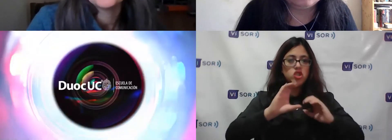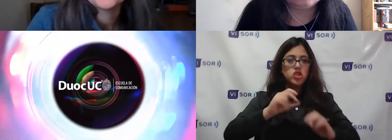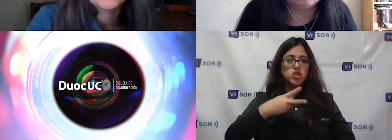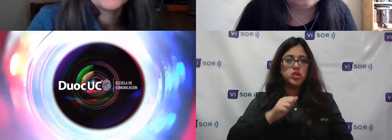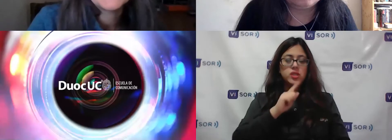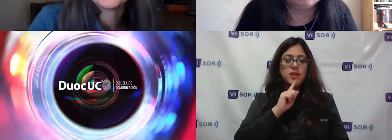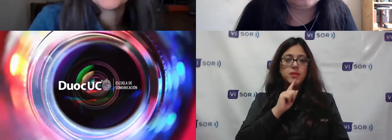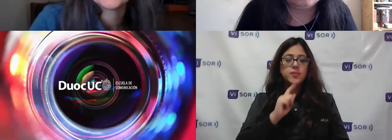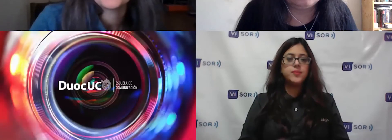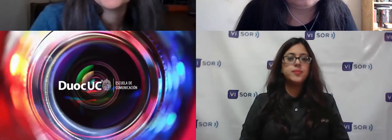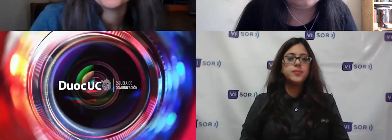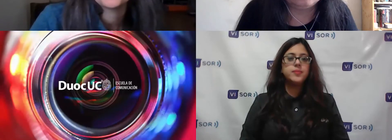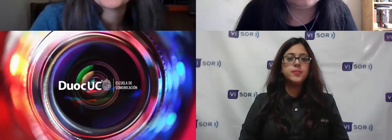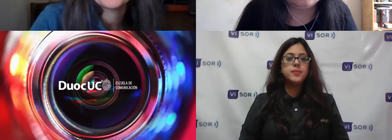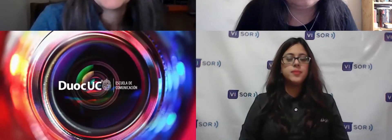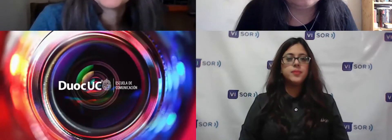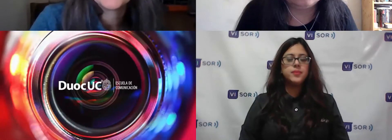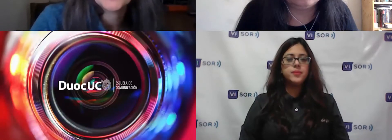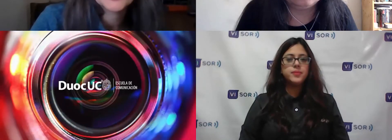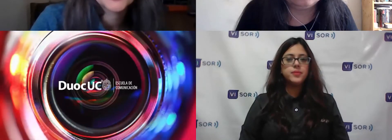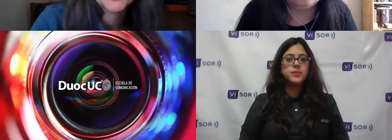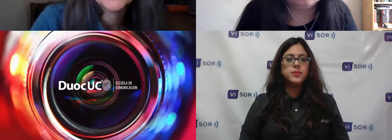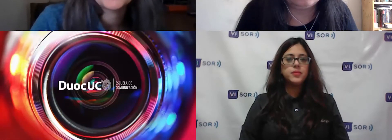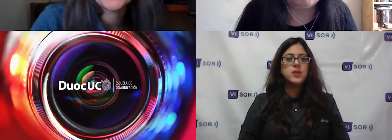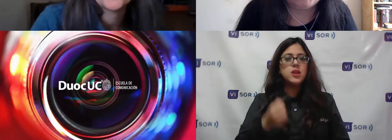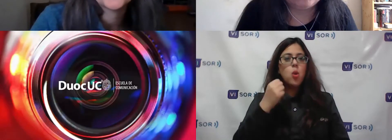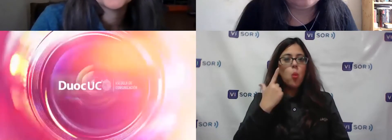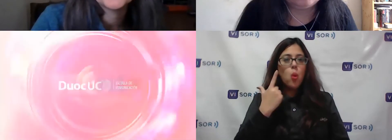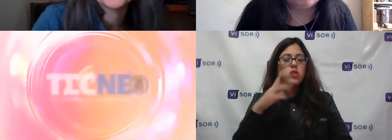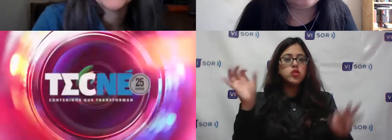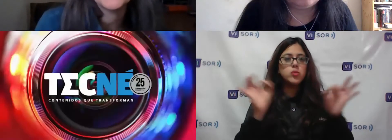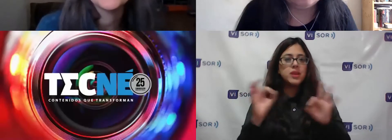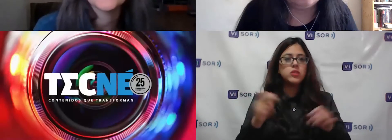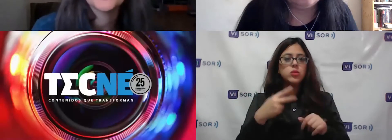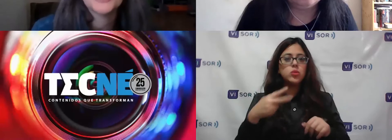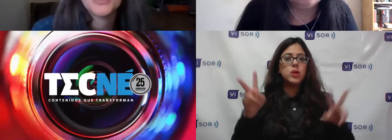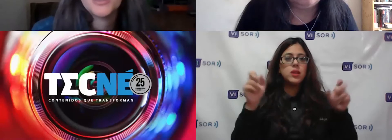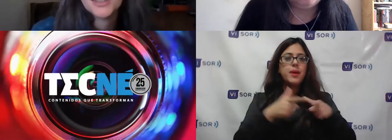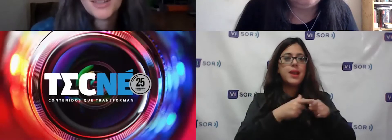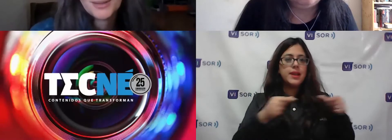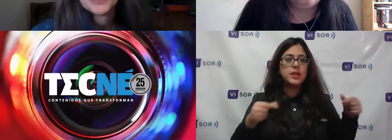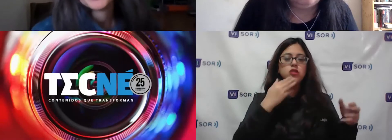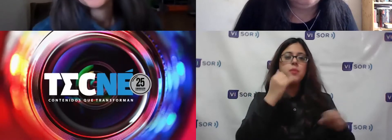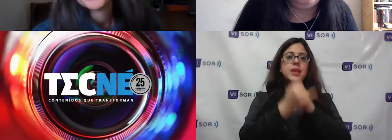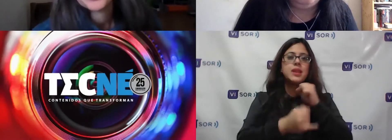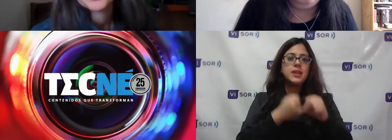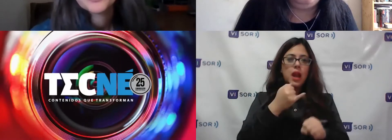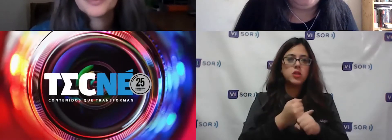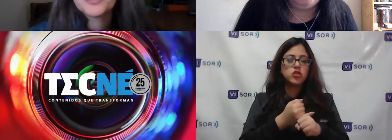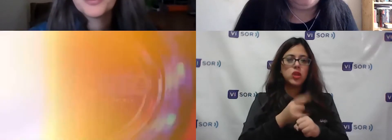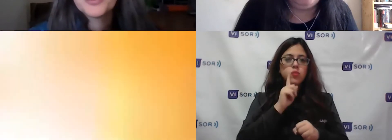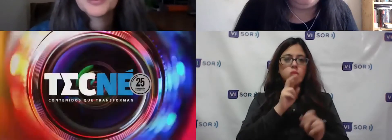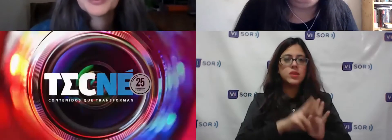sobre tus referentes cuáles son tus preferencias en términos nacionales internacionales dicen acá